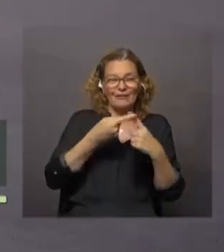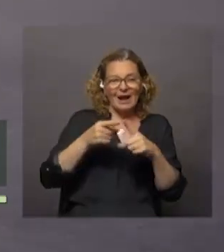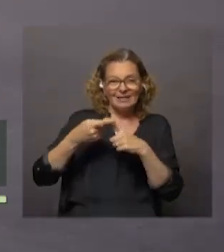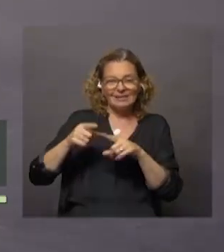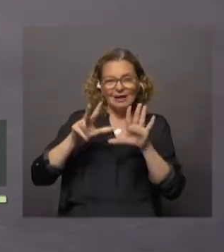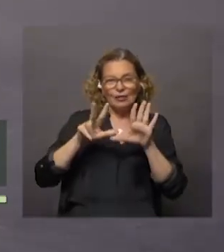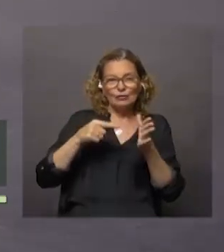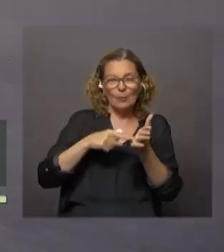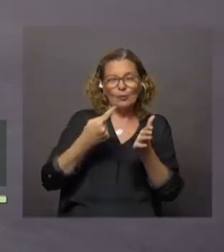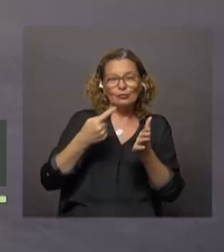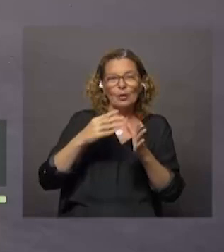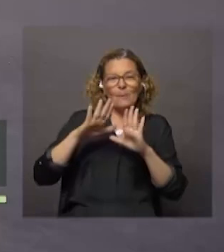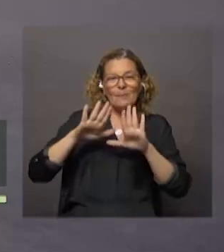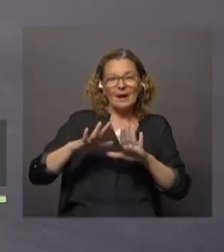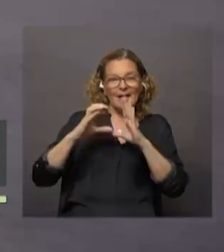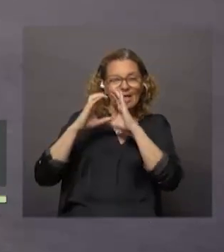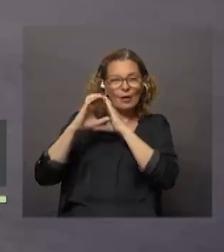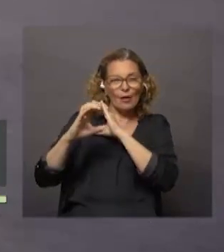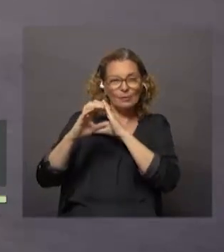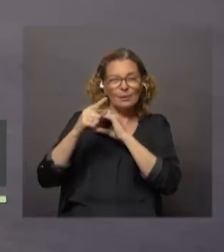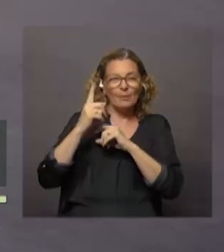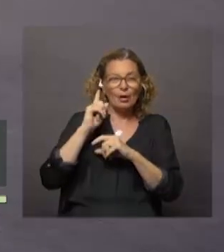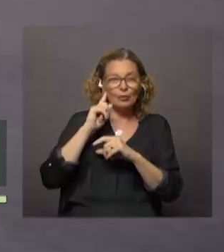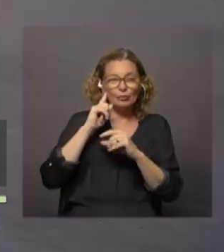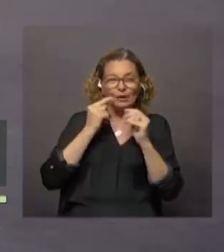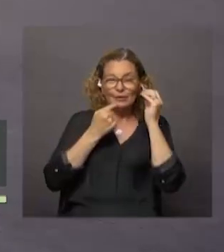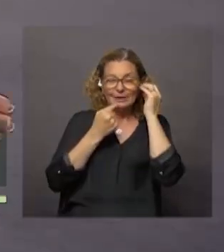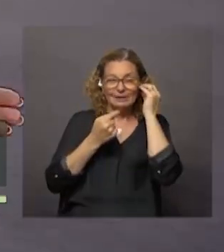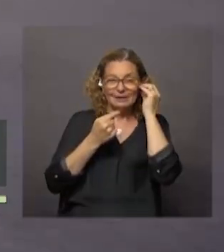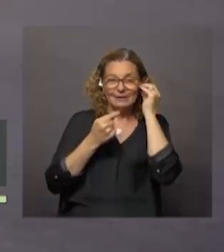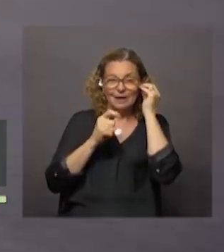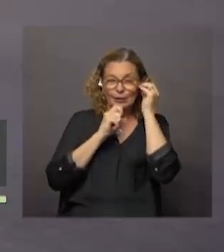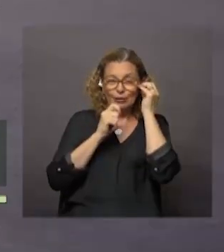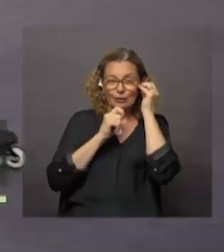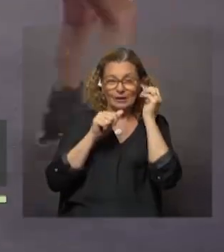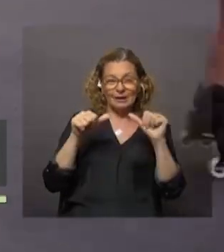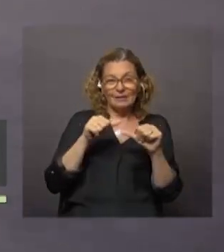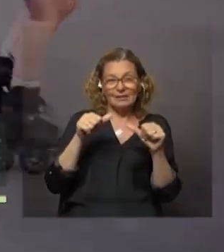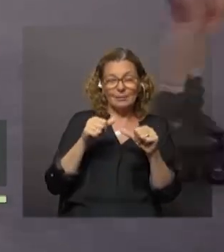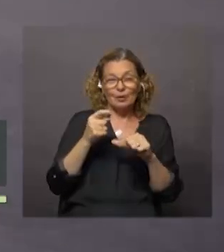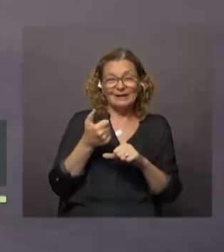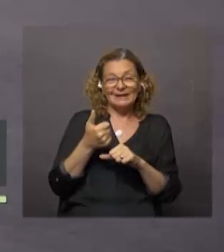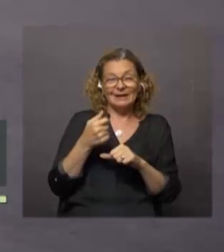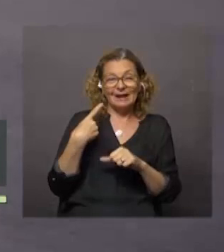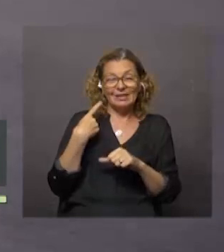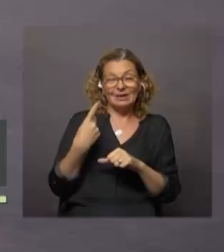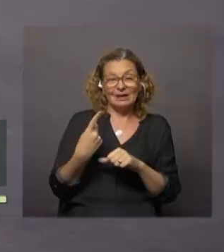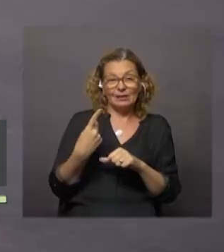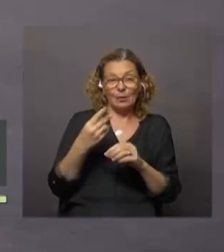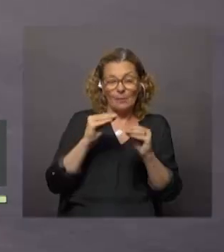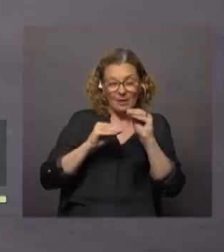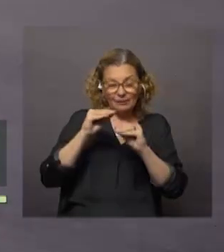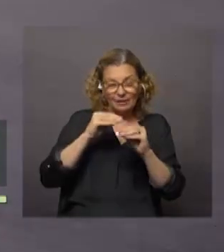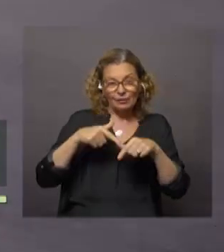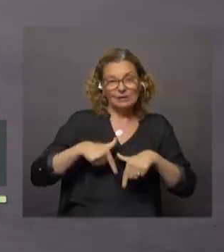en paradas de omnios concretamente Así que vamos a escuchar lo que decía en una nota que le realizamos recién al director de planificación